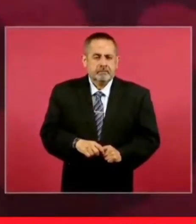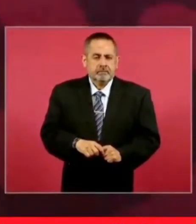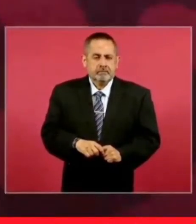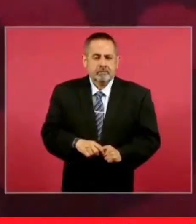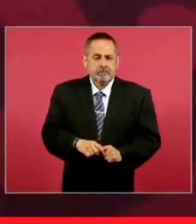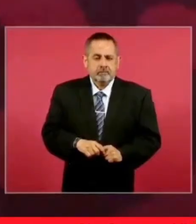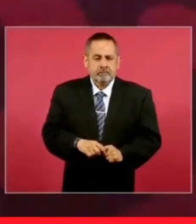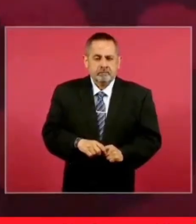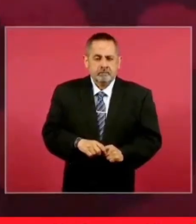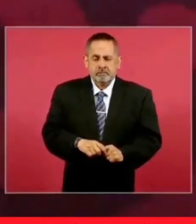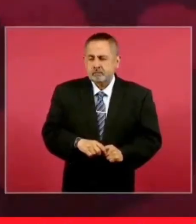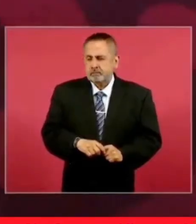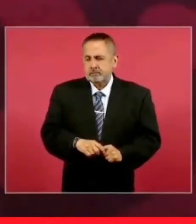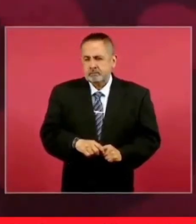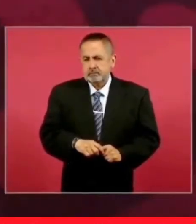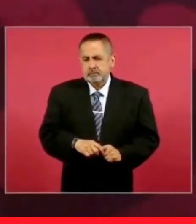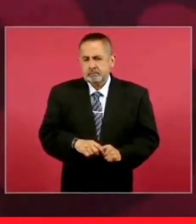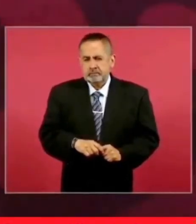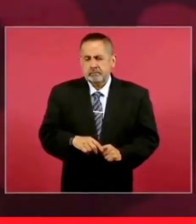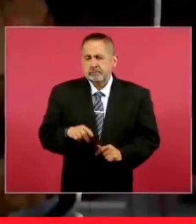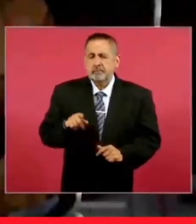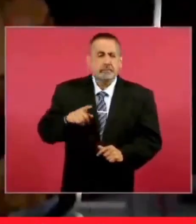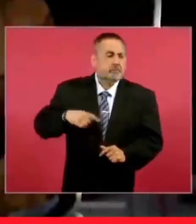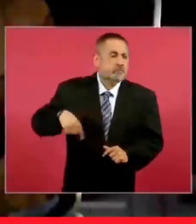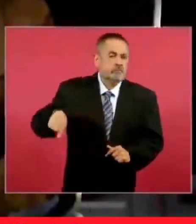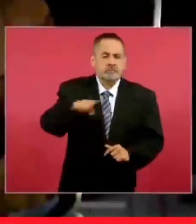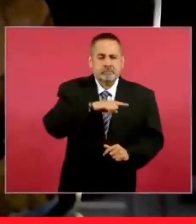condicionado, ¿no?, el pago